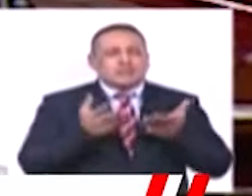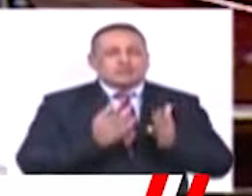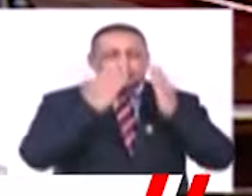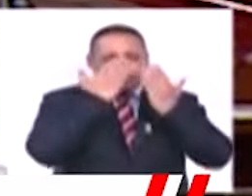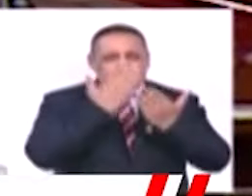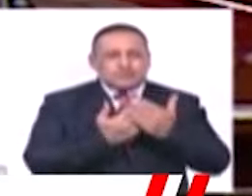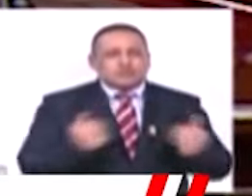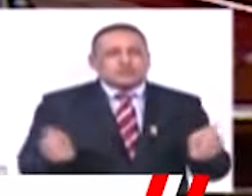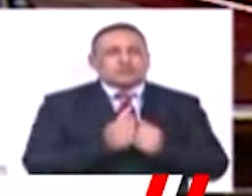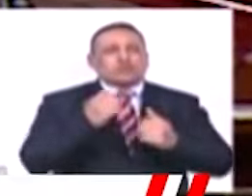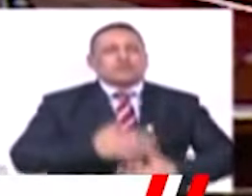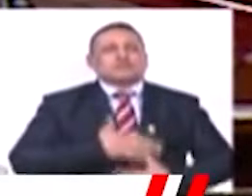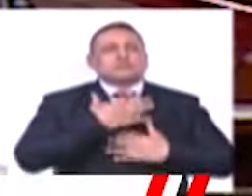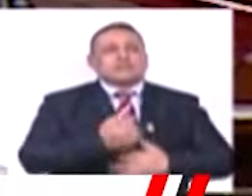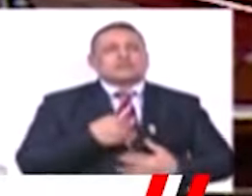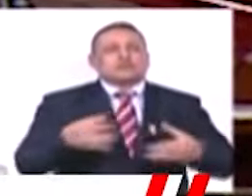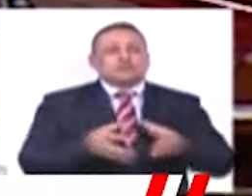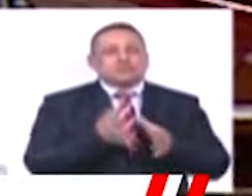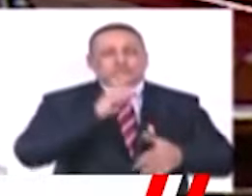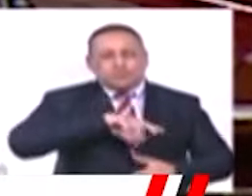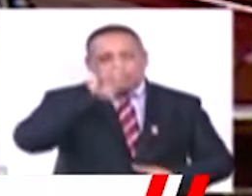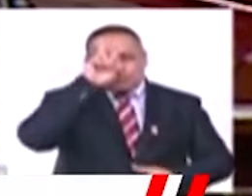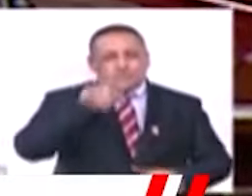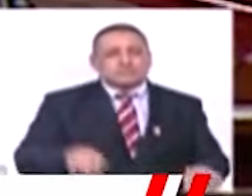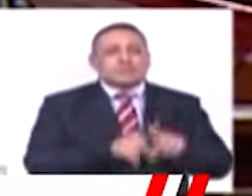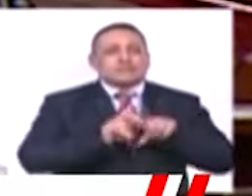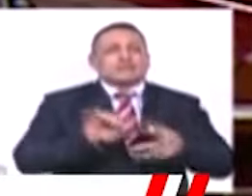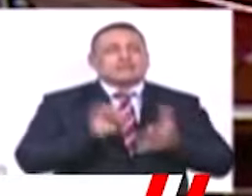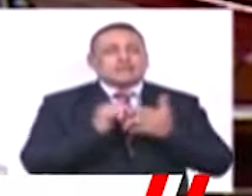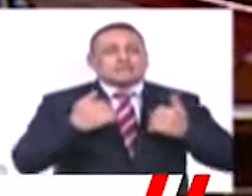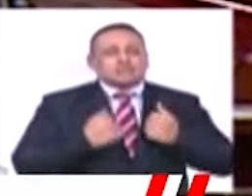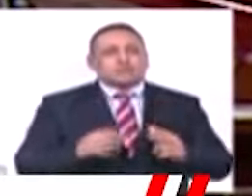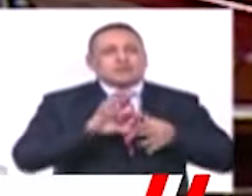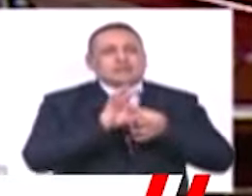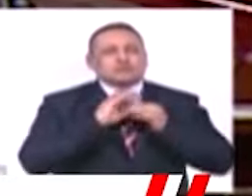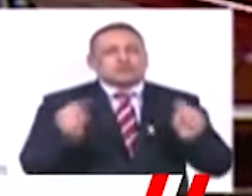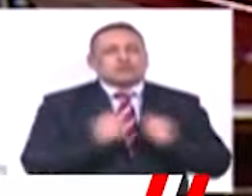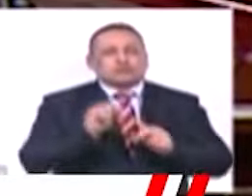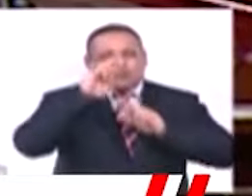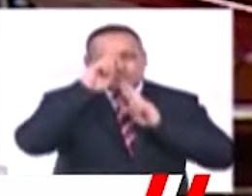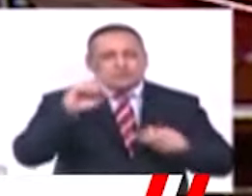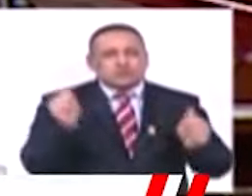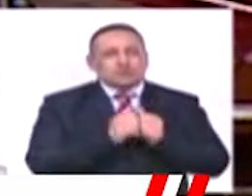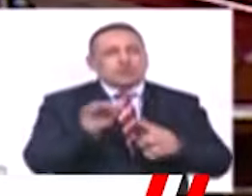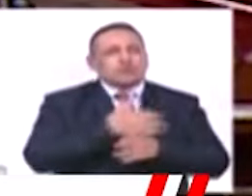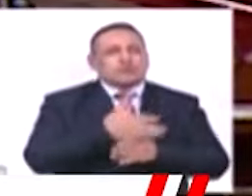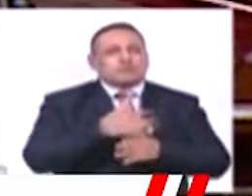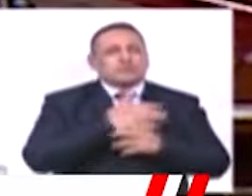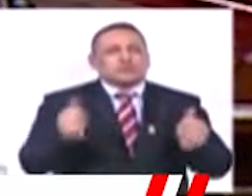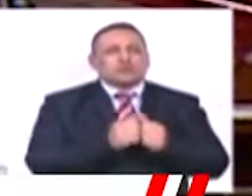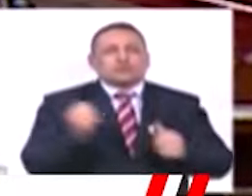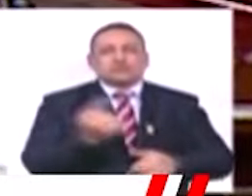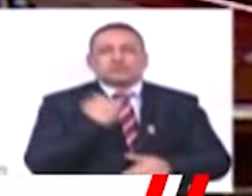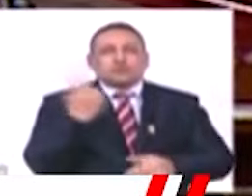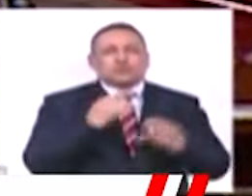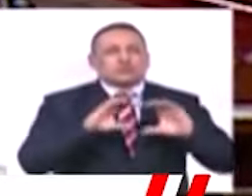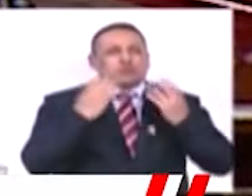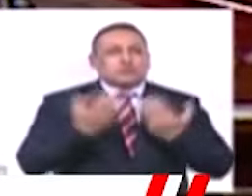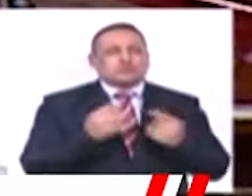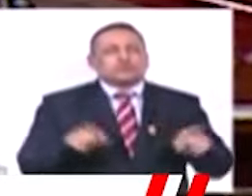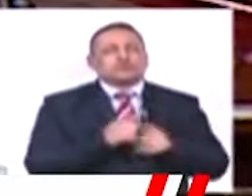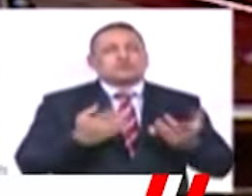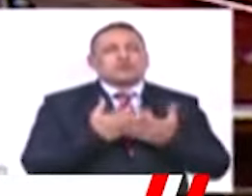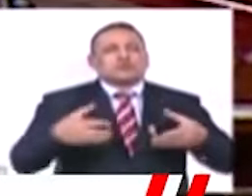delante los intereses del Perú. Tenemos una relación de respeto y colaboración con el Congreso,